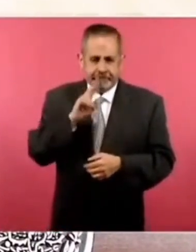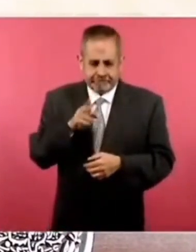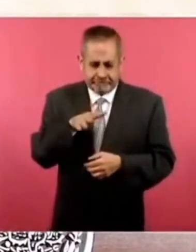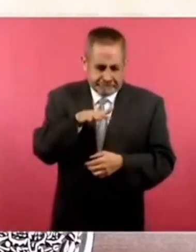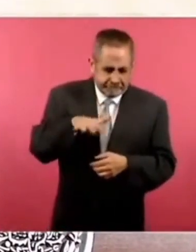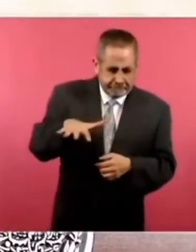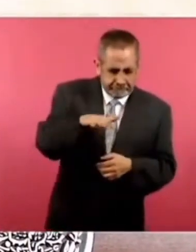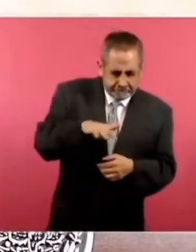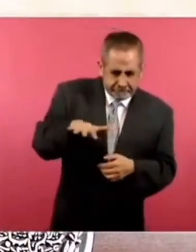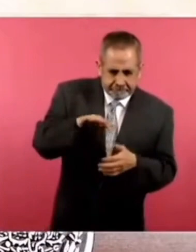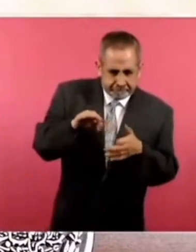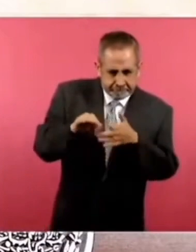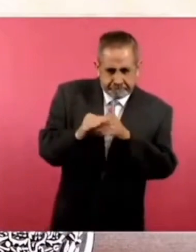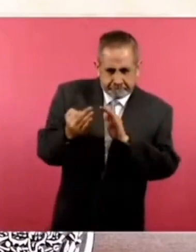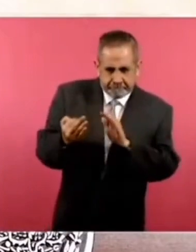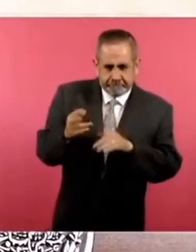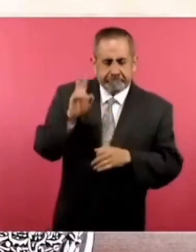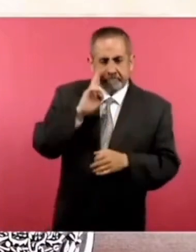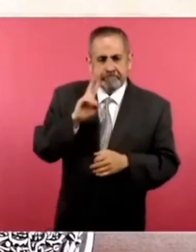esa zona.